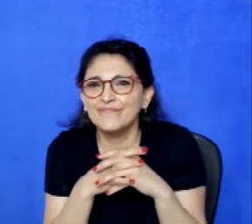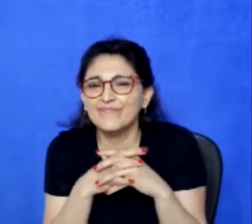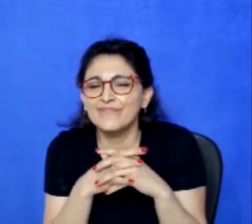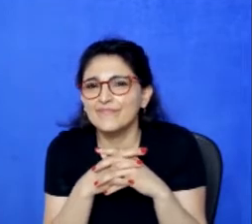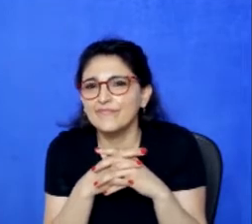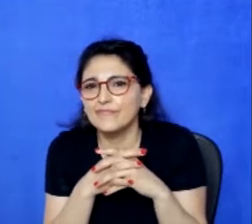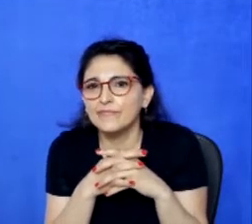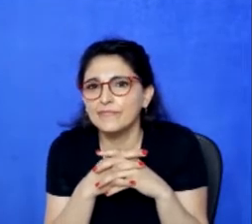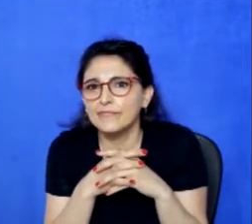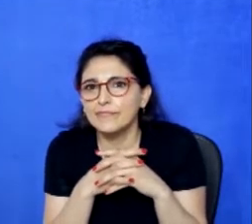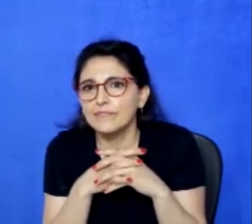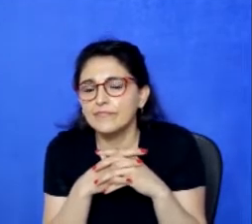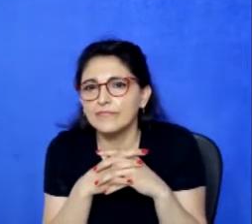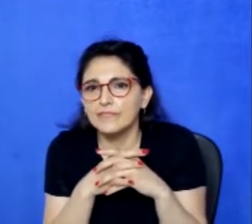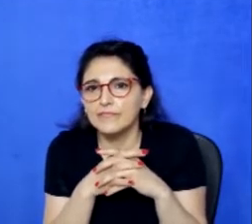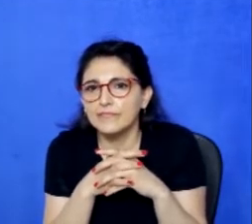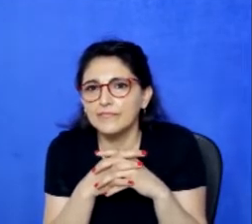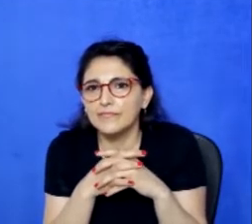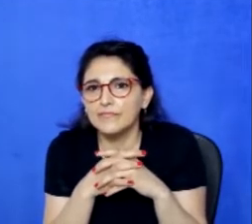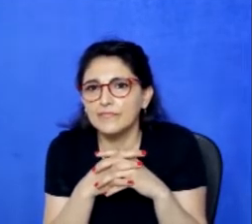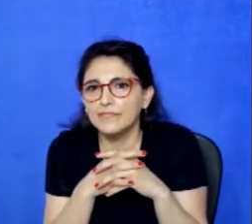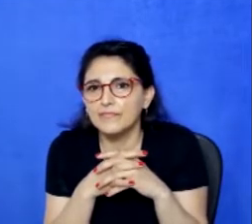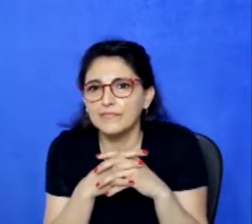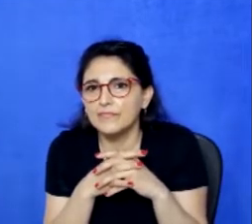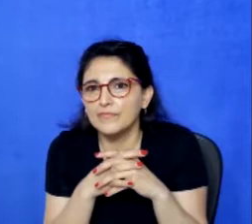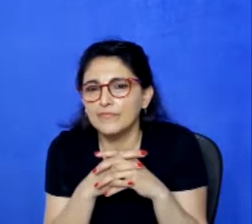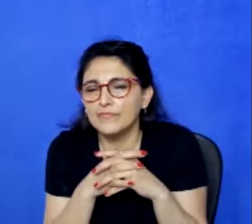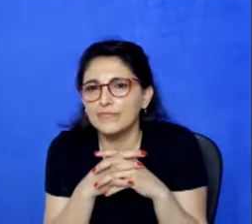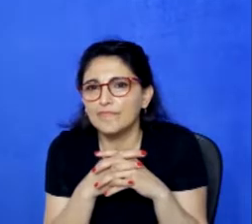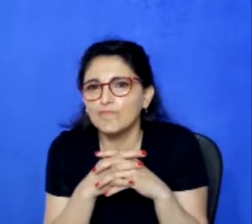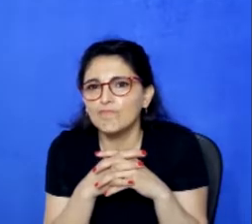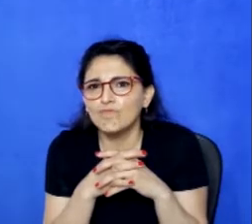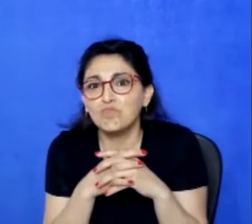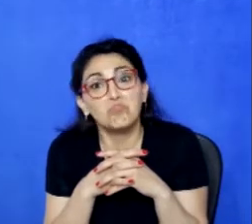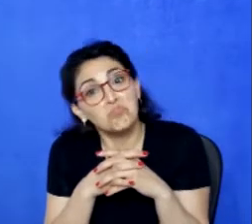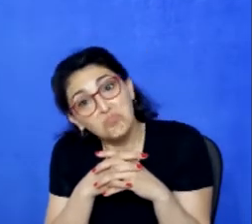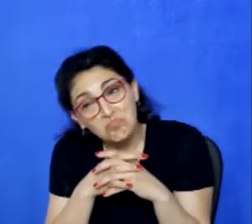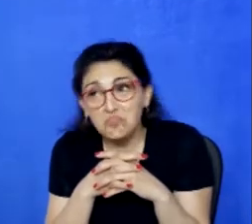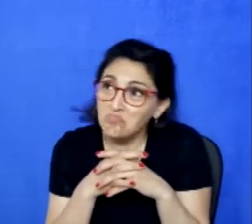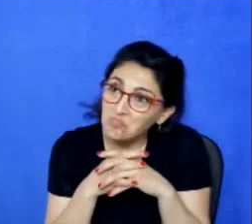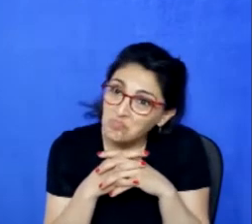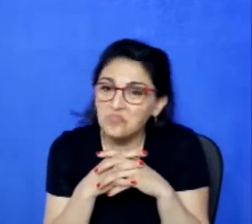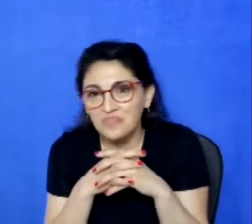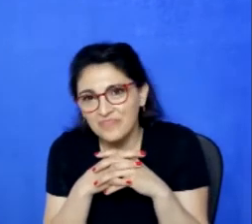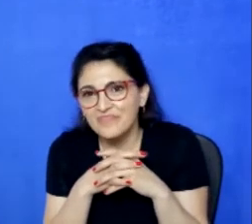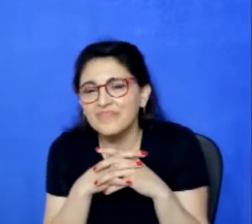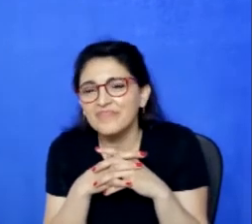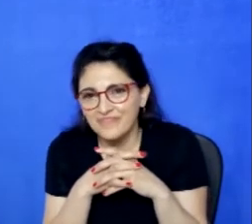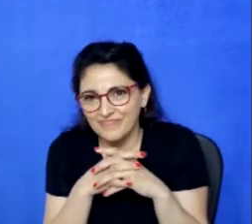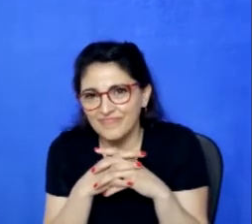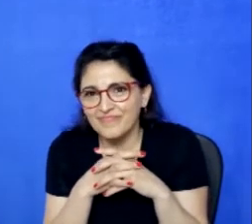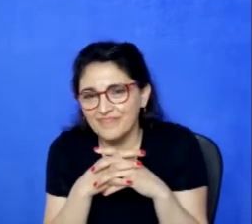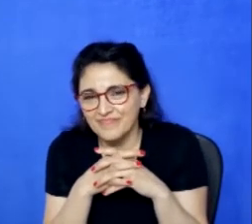12 langostinos. Hacé el mismo plato y te doy 3 langostinos. Claro. ¿Tenés? Entonces ahí sale